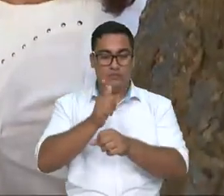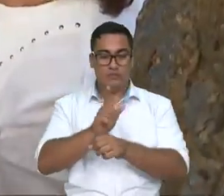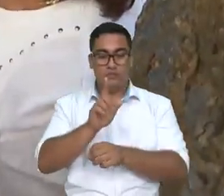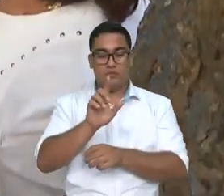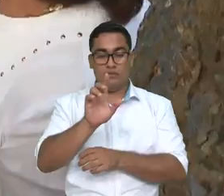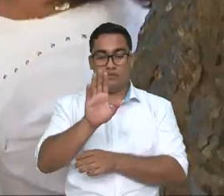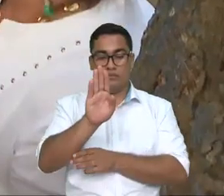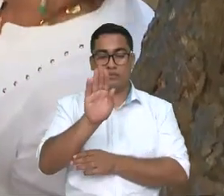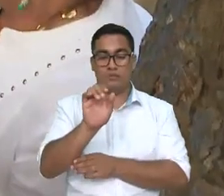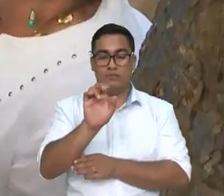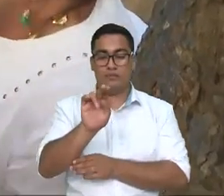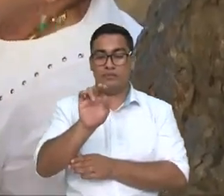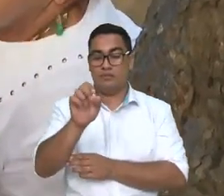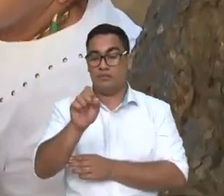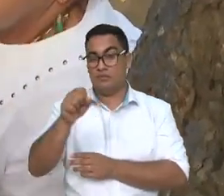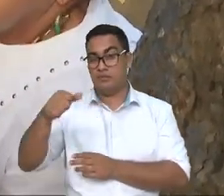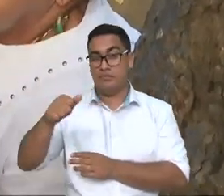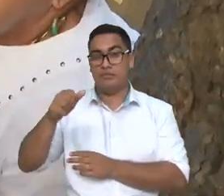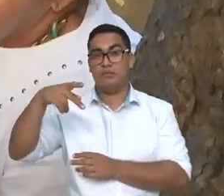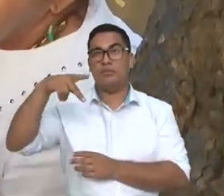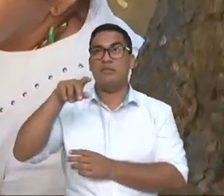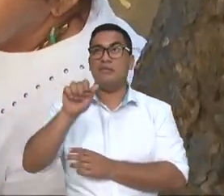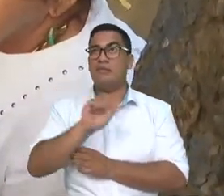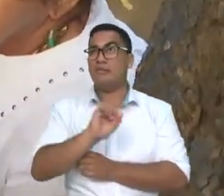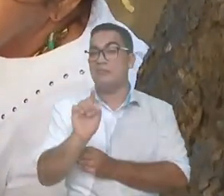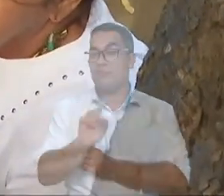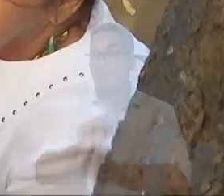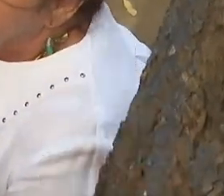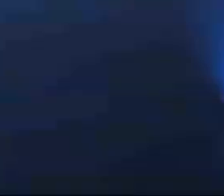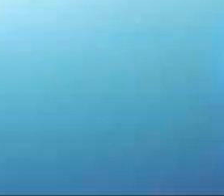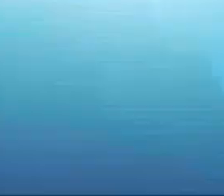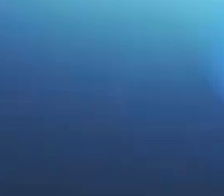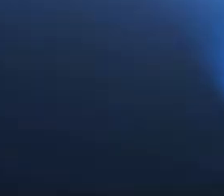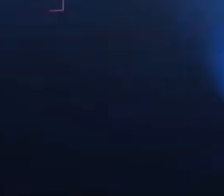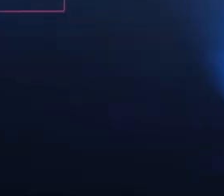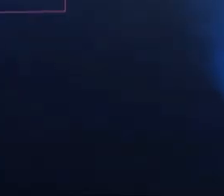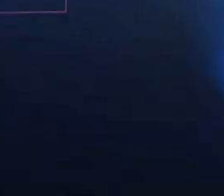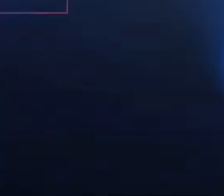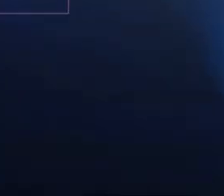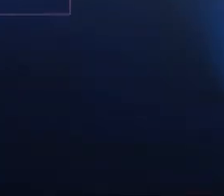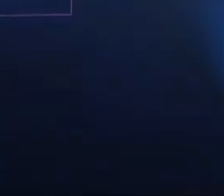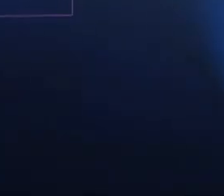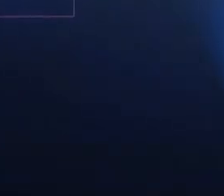Rubén Castro para el canal parlamentario, les informó Vanessa Paz.